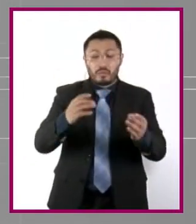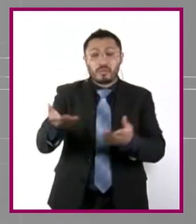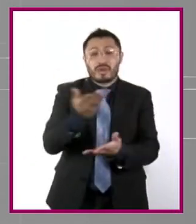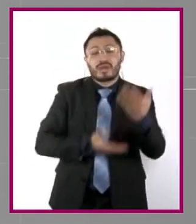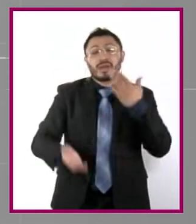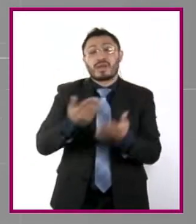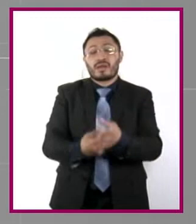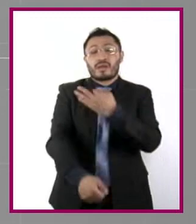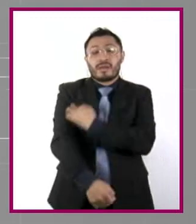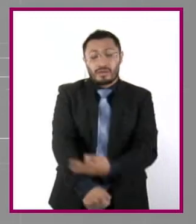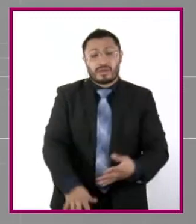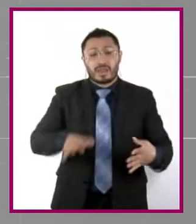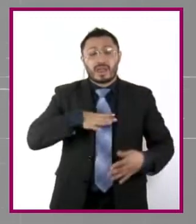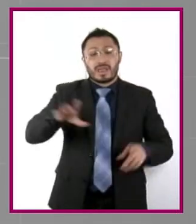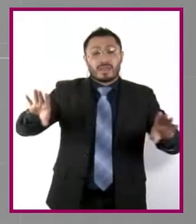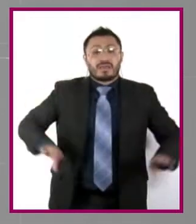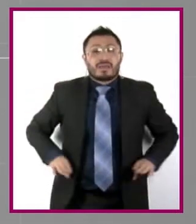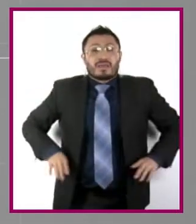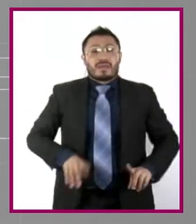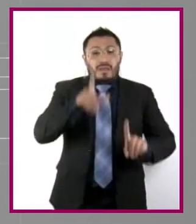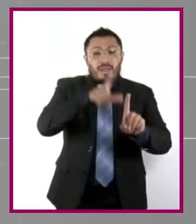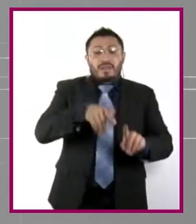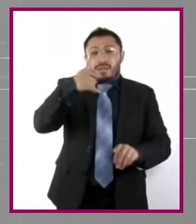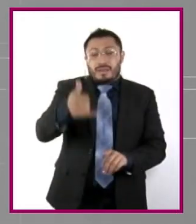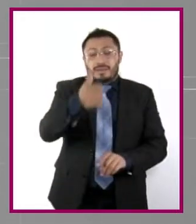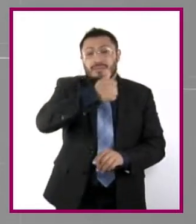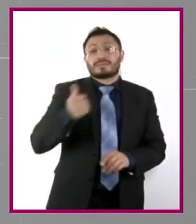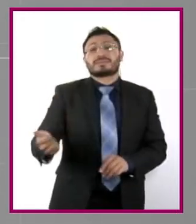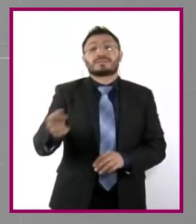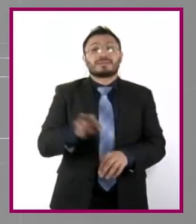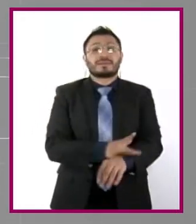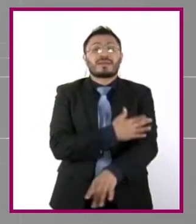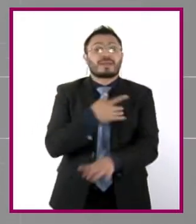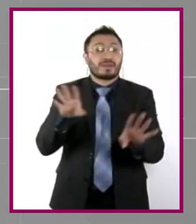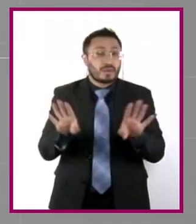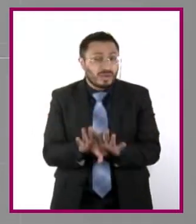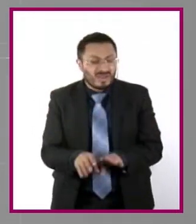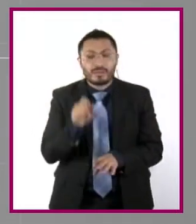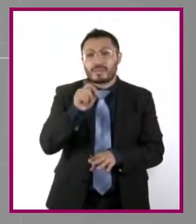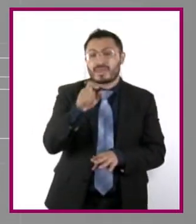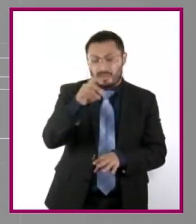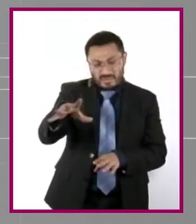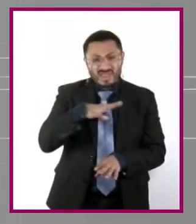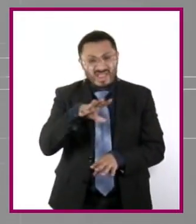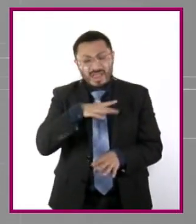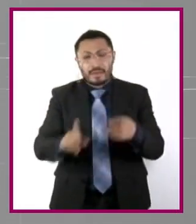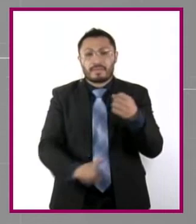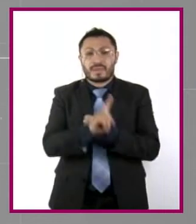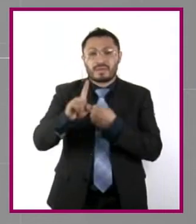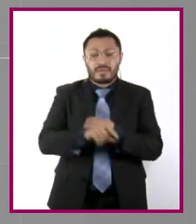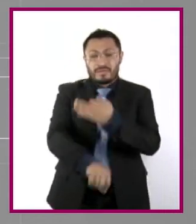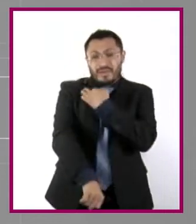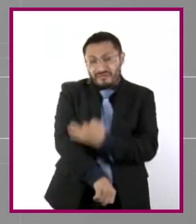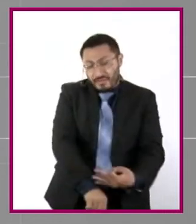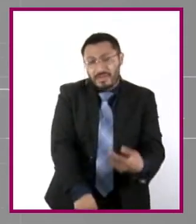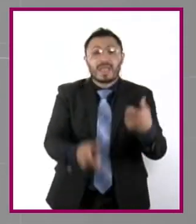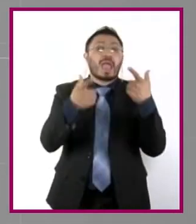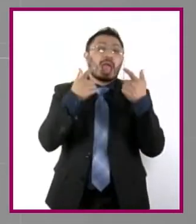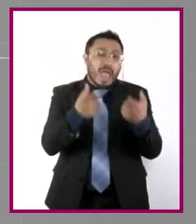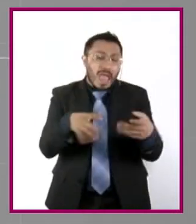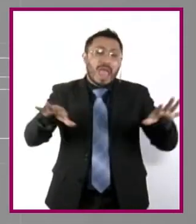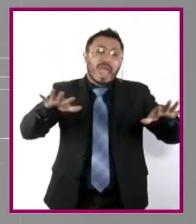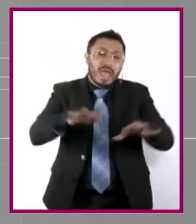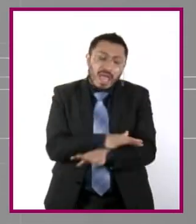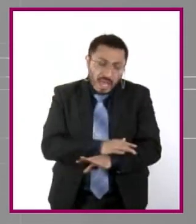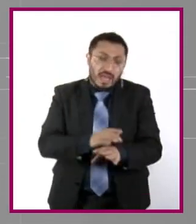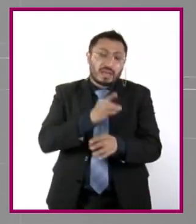son la personalidad y el estado de ánimo de cada integrante de la familia. También influyen los conflictos familiares y económicos, el cambio radical